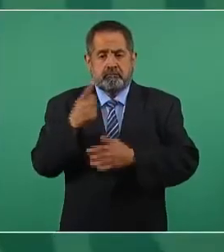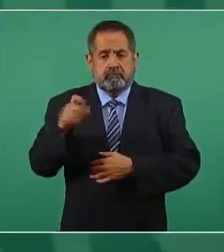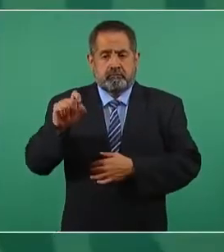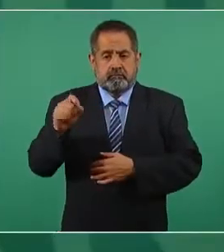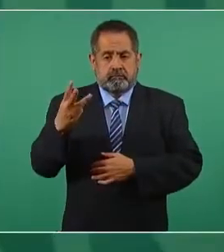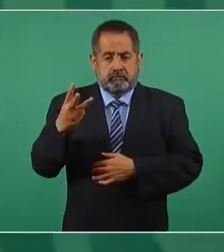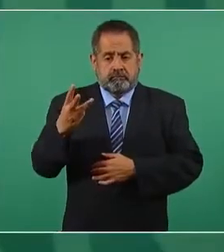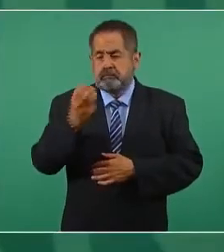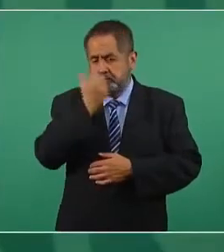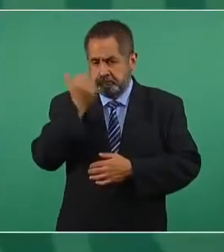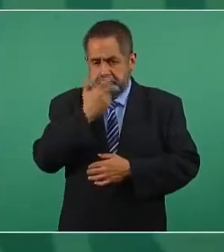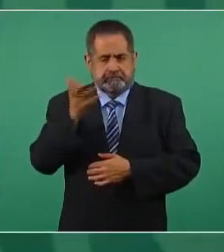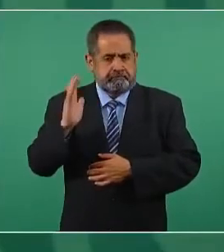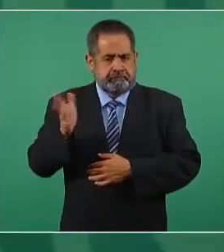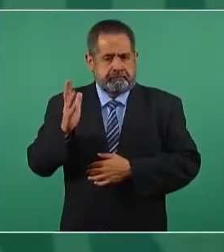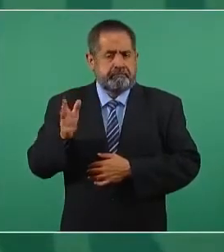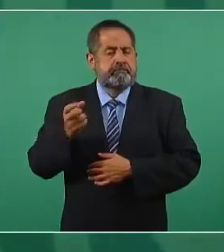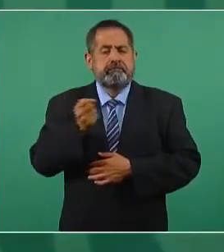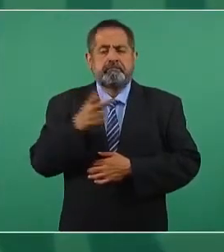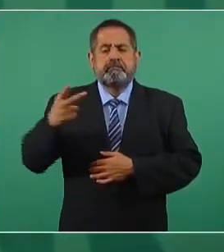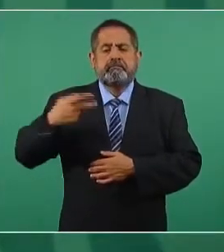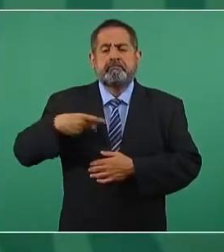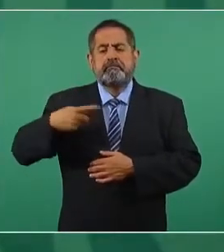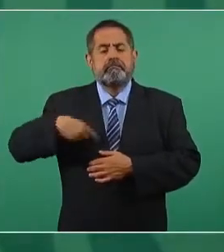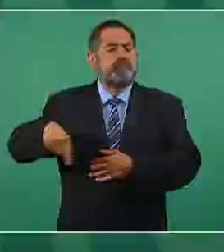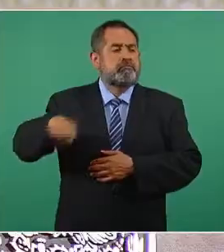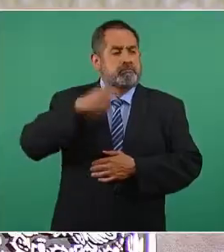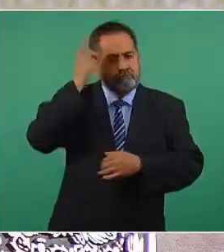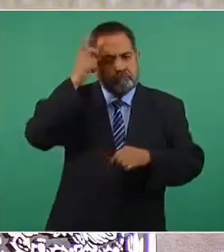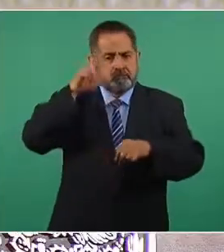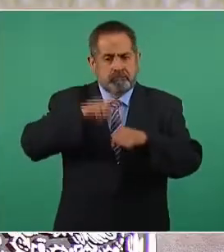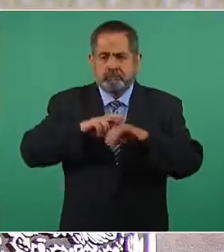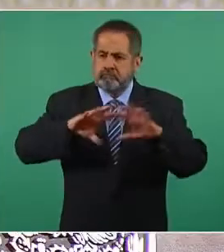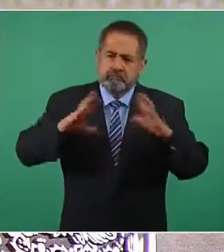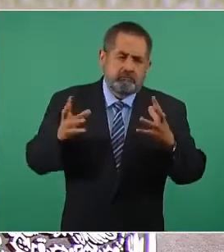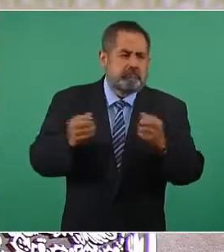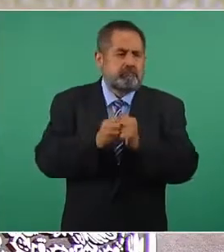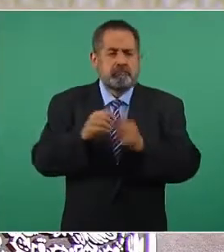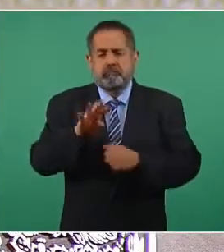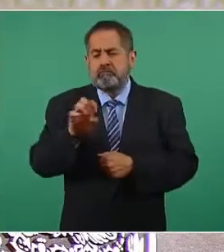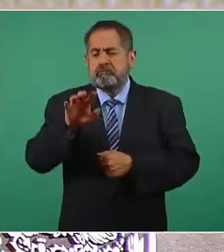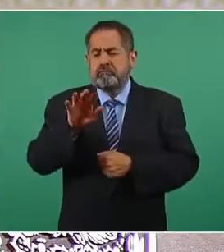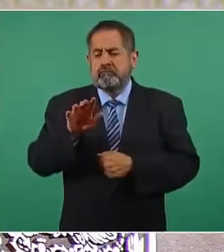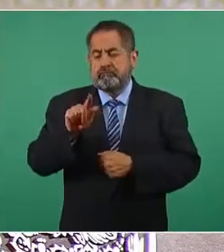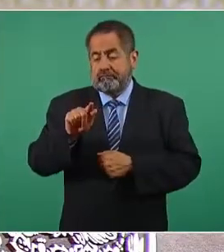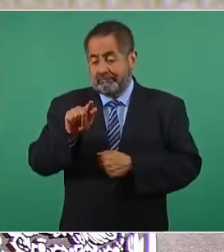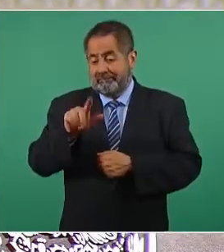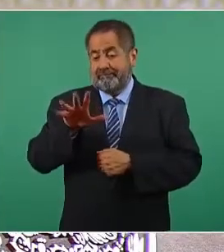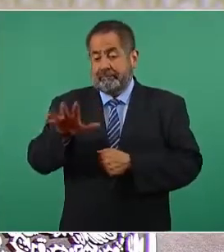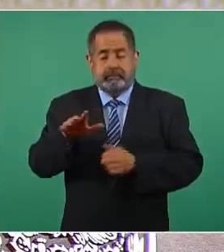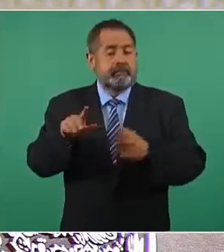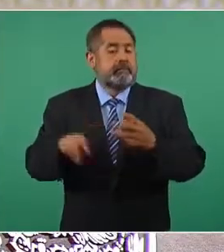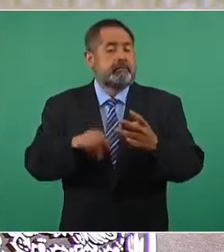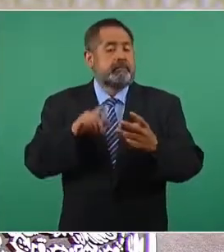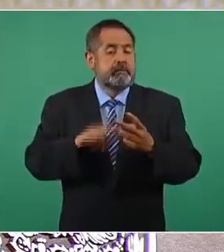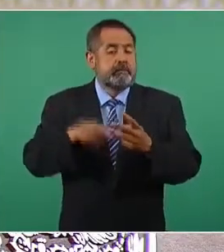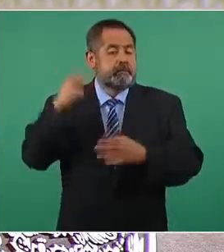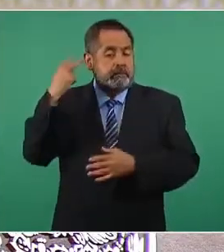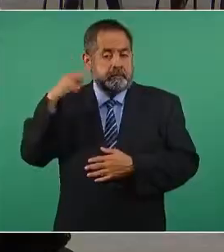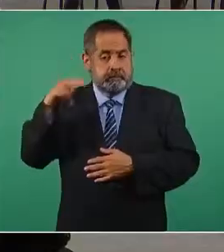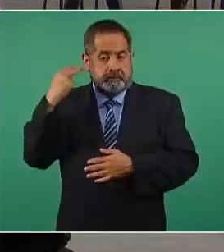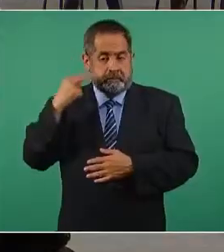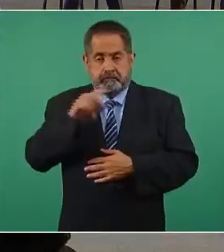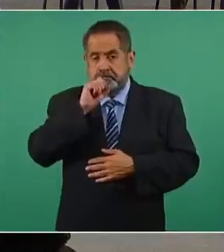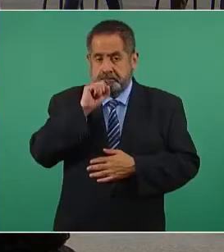8.123, dando precisamente como personal directivo y docente 475. Y después tenemos Veracruz,